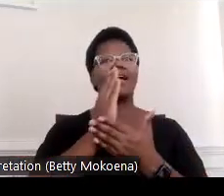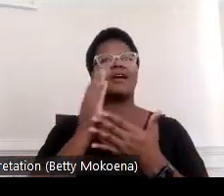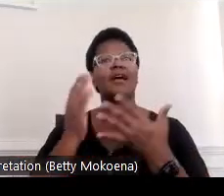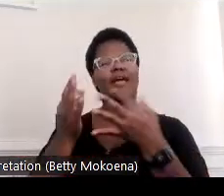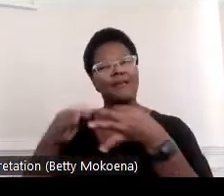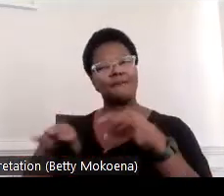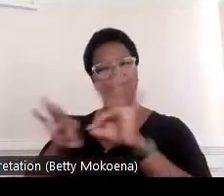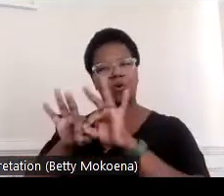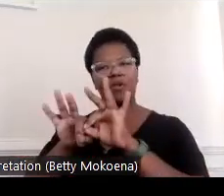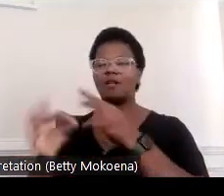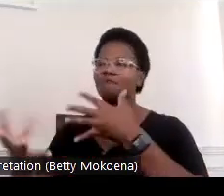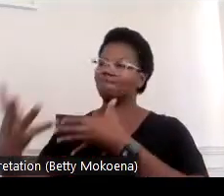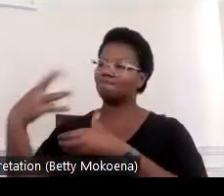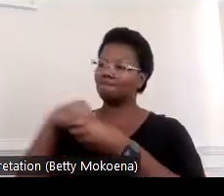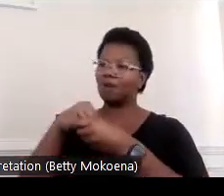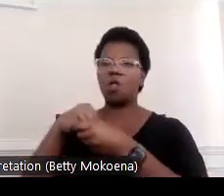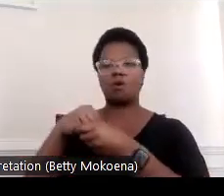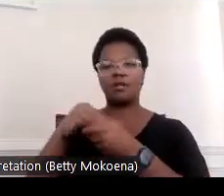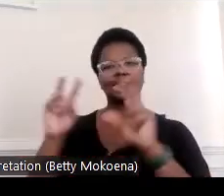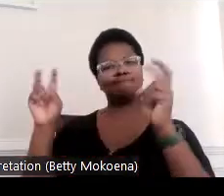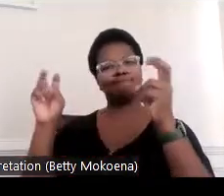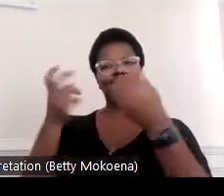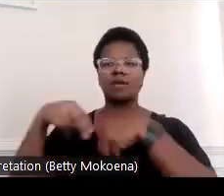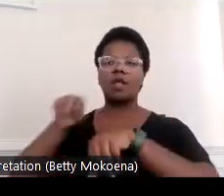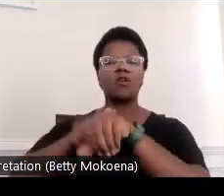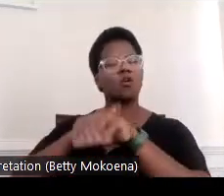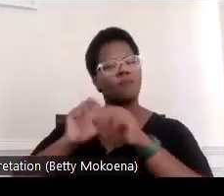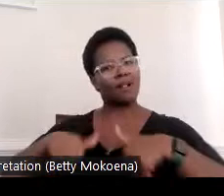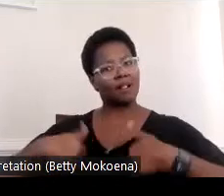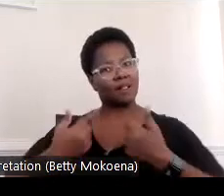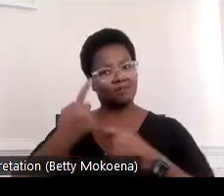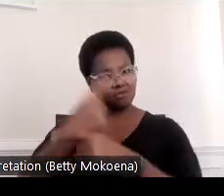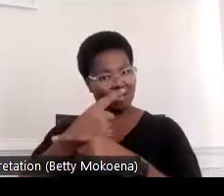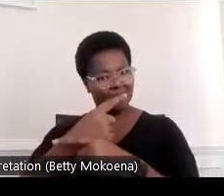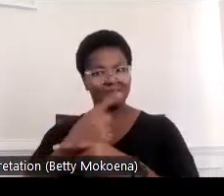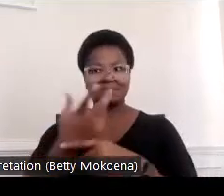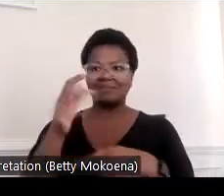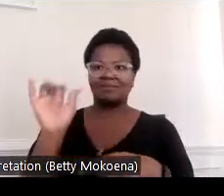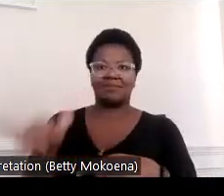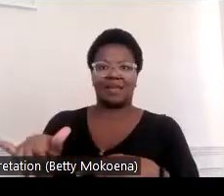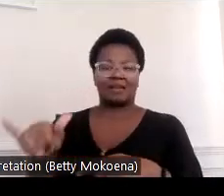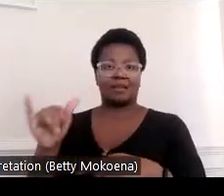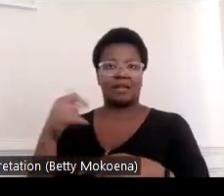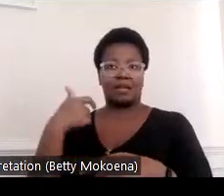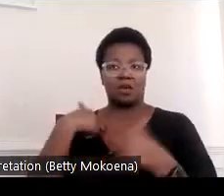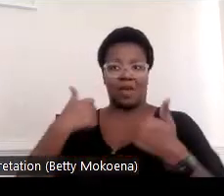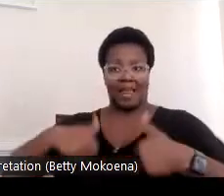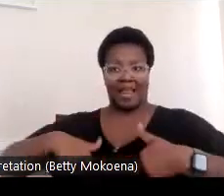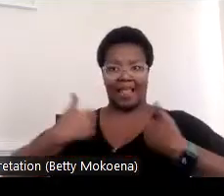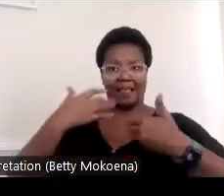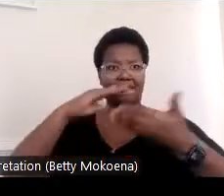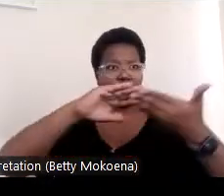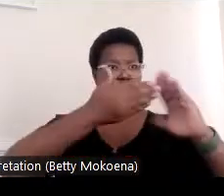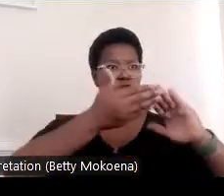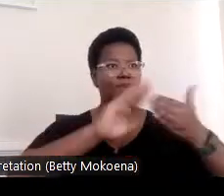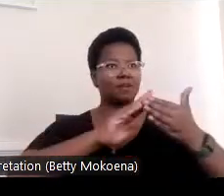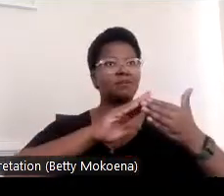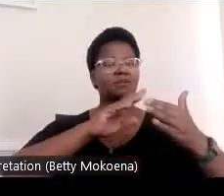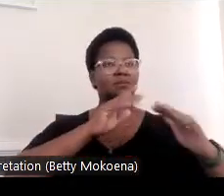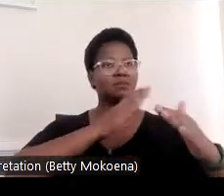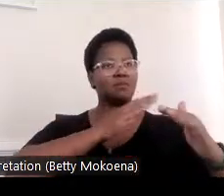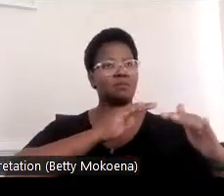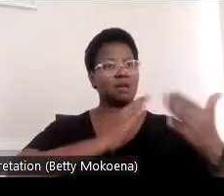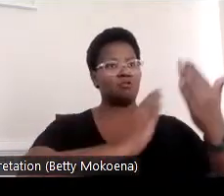que uno se sienta incluido en la vida normal si es que vivimos en una comunidad deberíamos tener